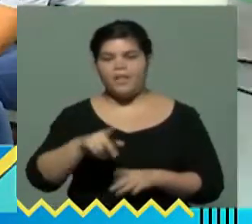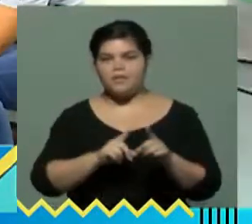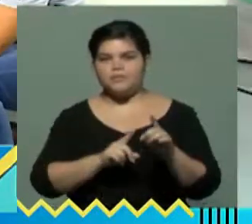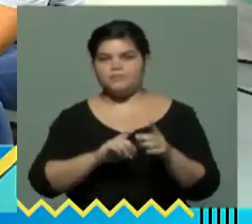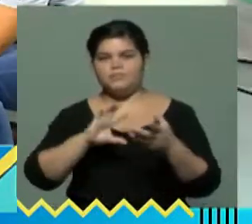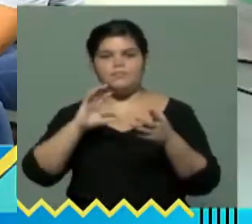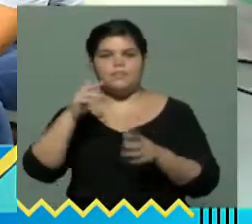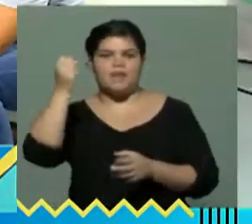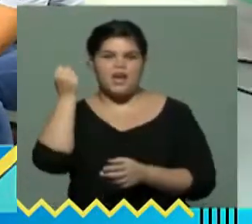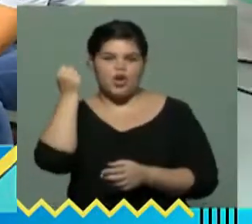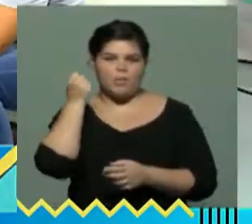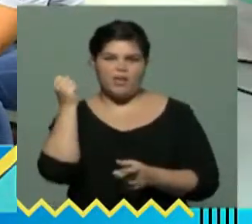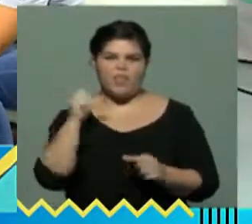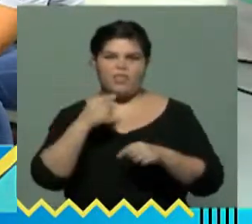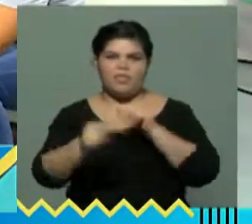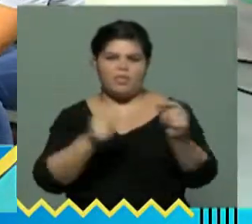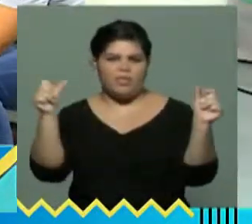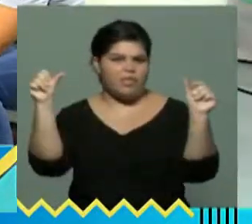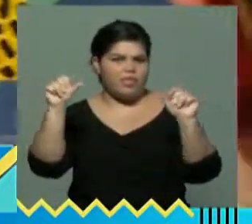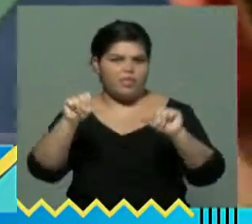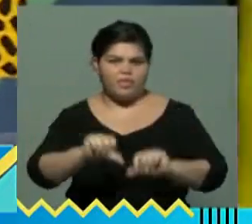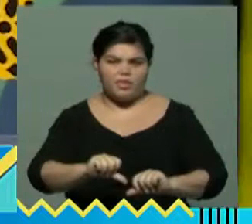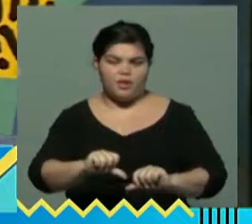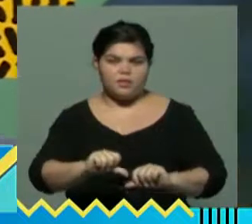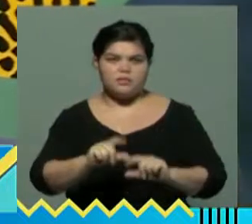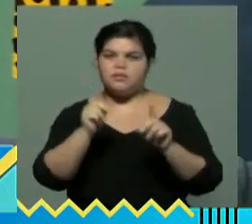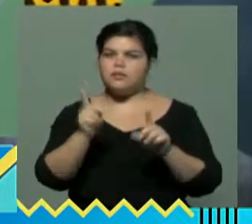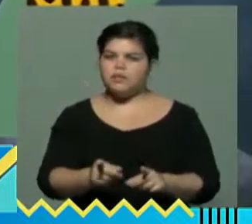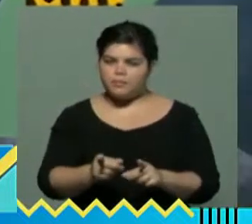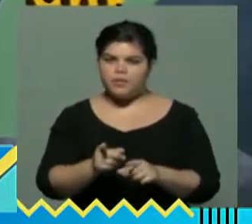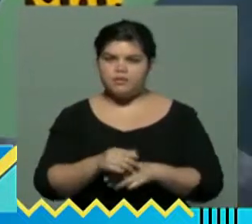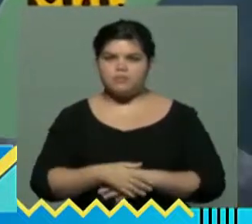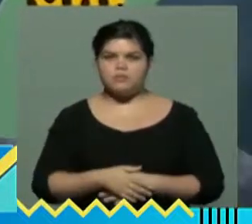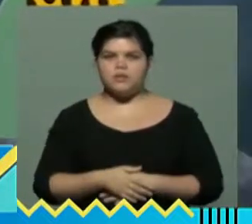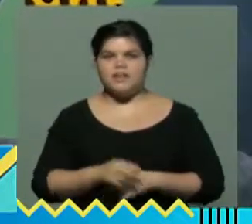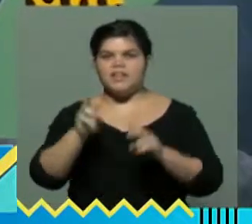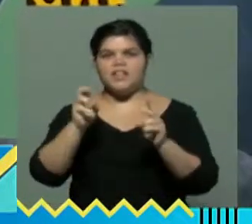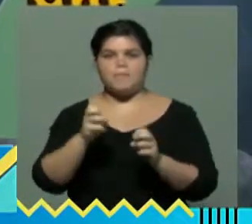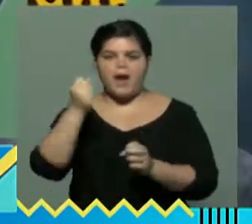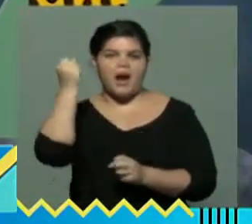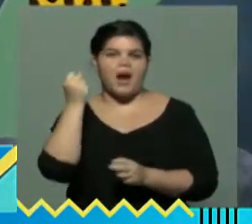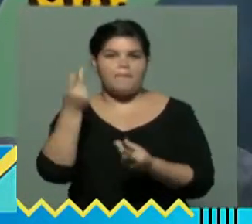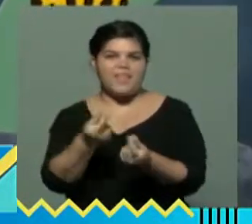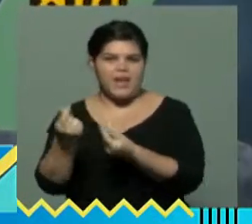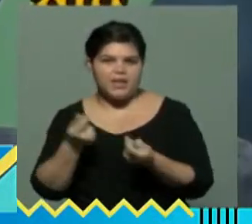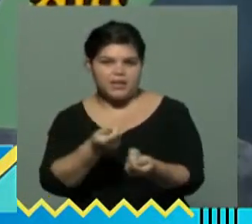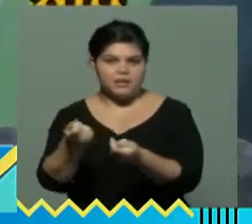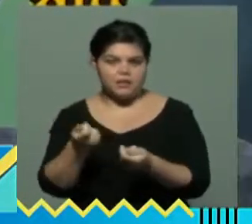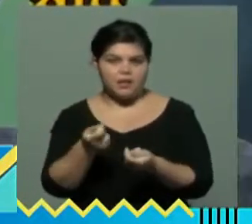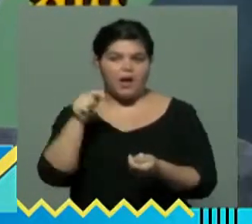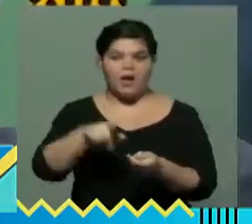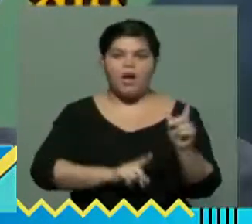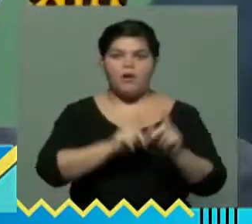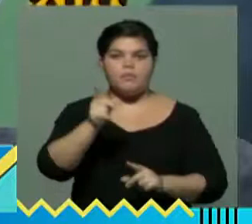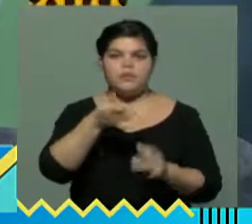económica desmejora y además pasa algo también en el sistema capitalista, que es que muchas veces los jóvenes